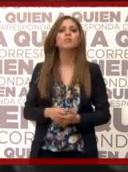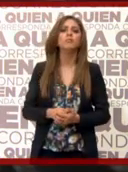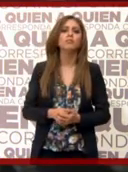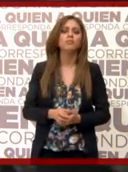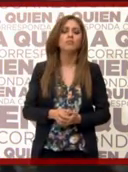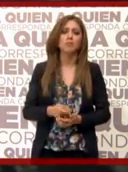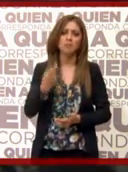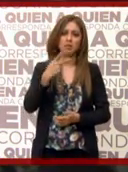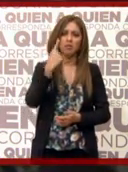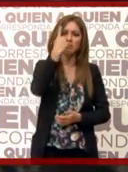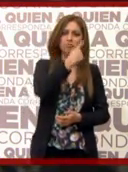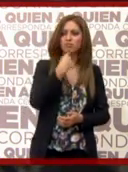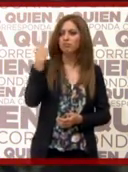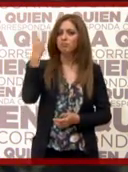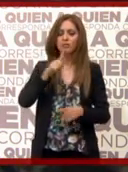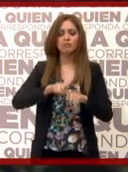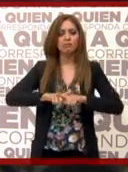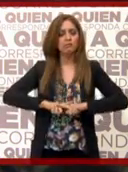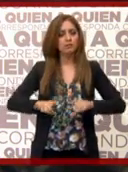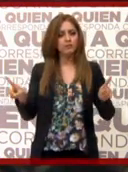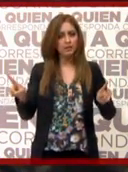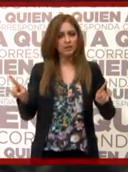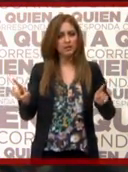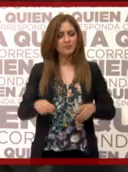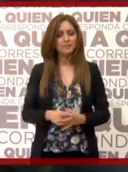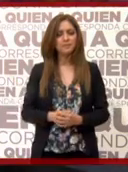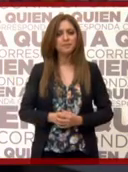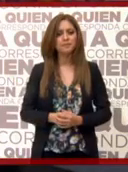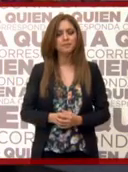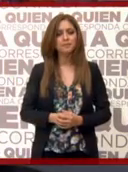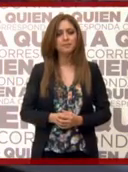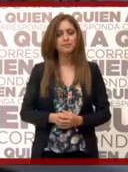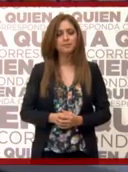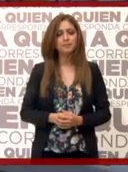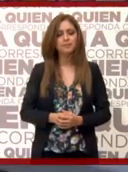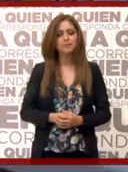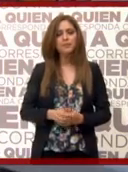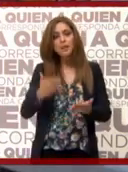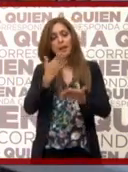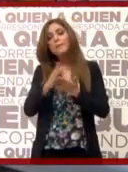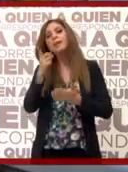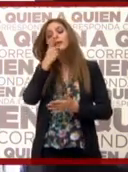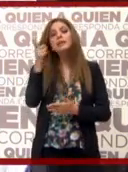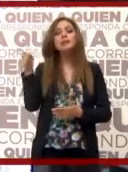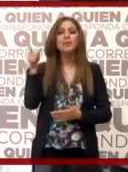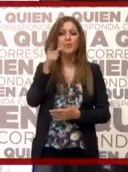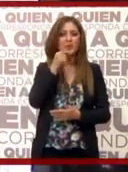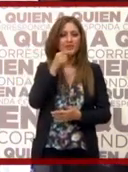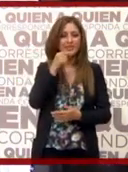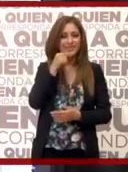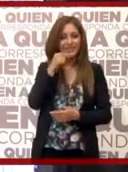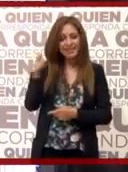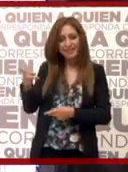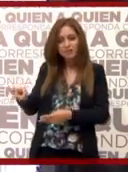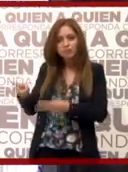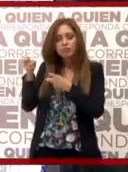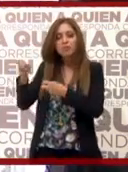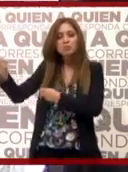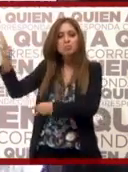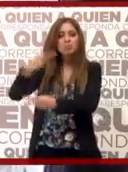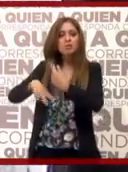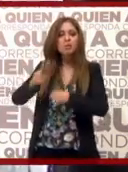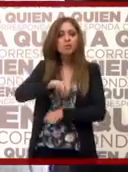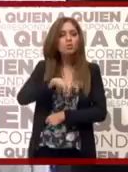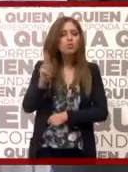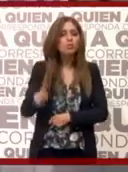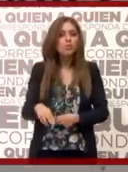no concuerdan con él, en la fisonomía de mi hijo. Además, señalan que el policía que resultó herido en el robo nunca se presentó, y